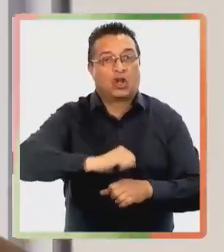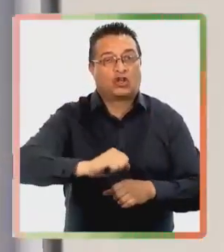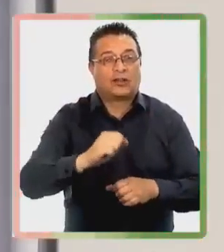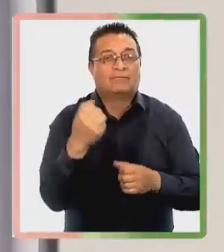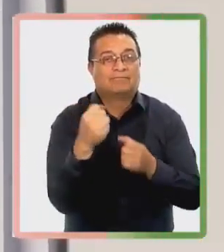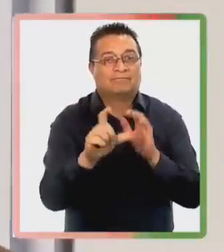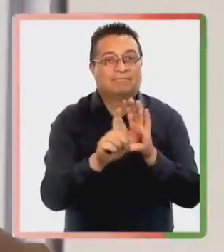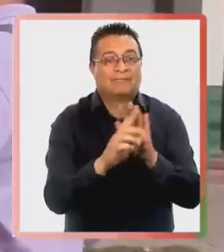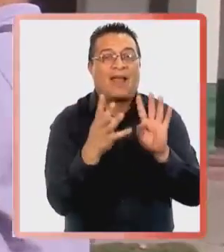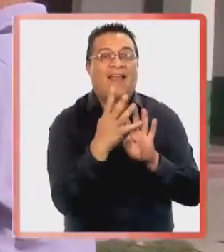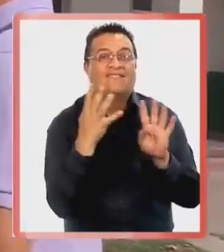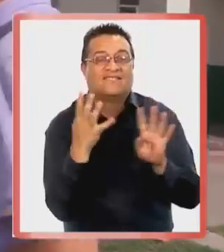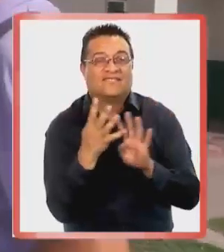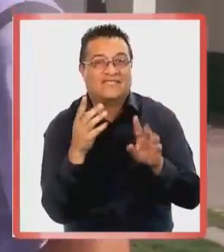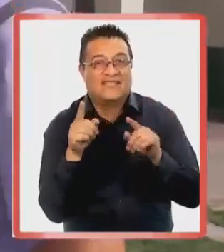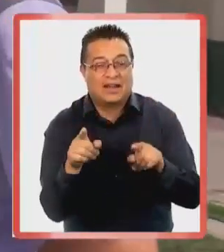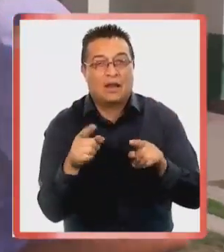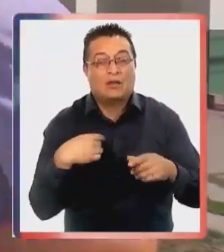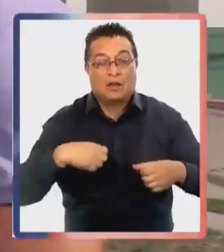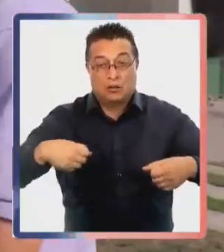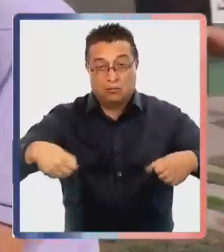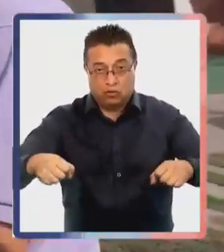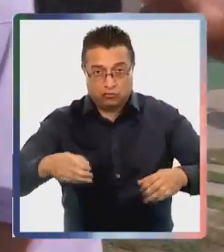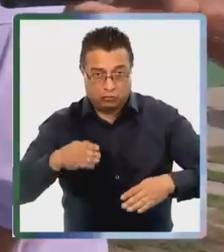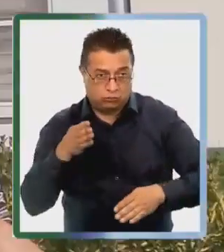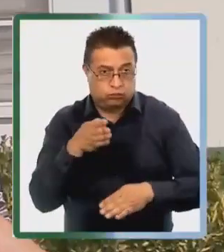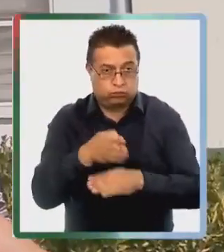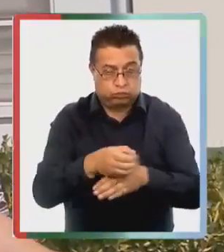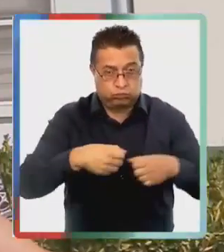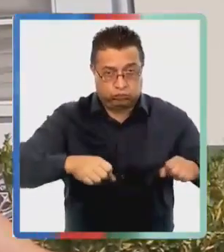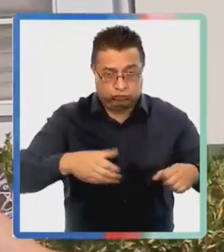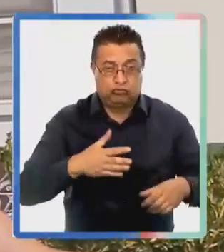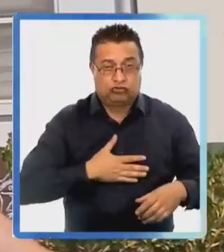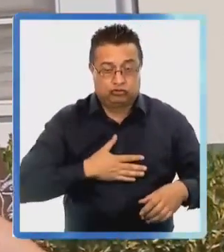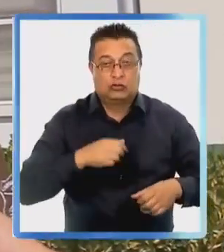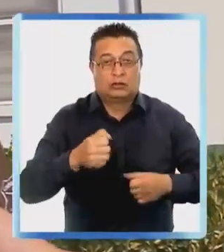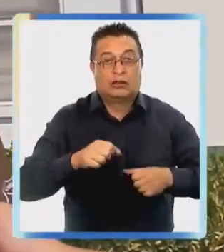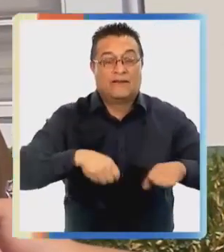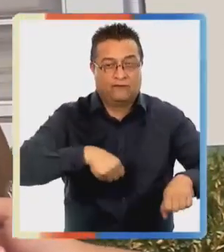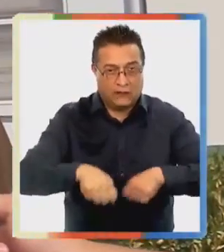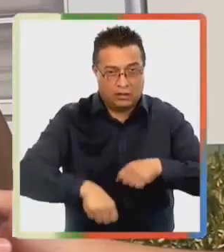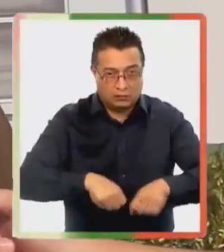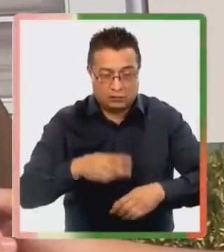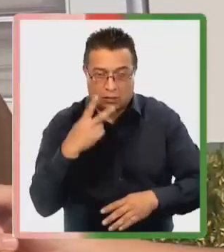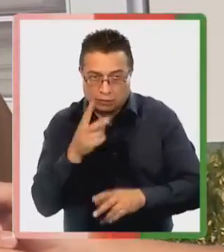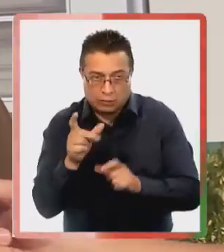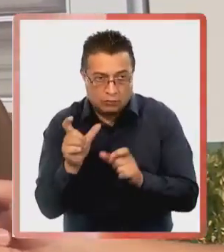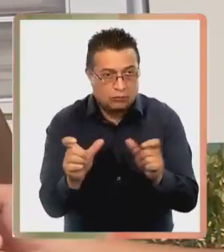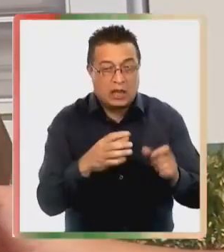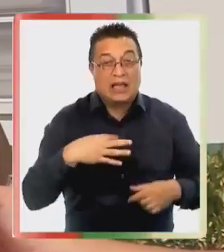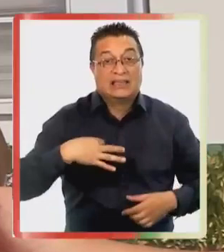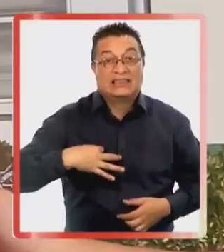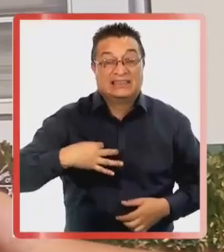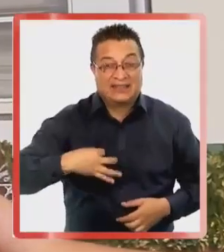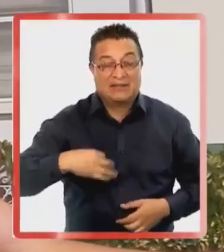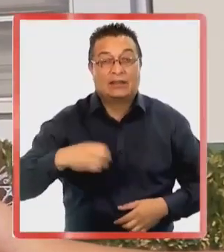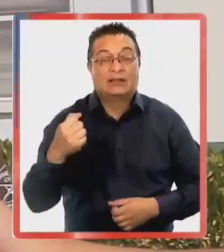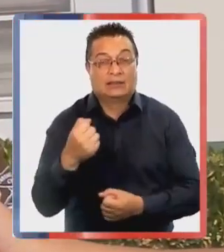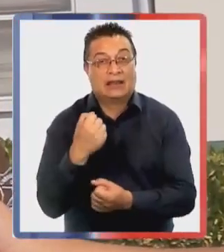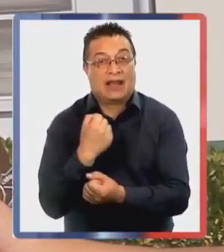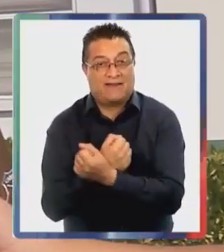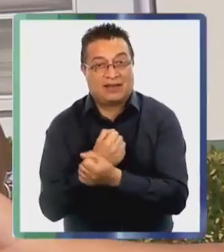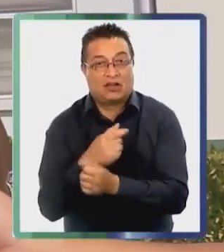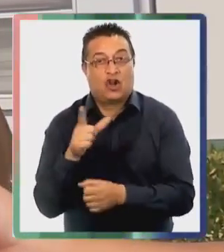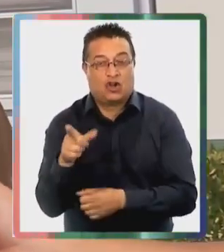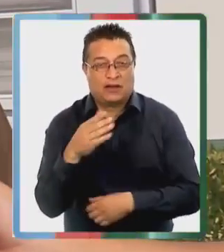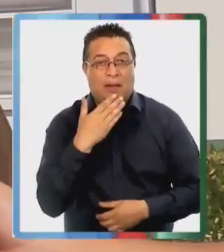delitos que se están generando en las ferias libres, ya sea a través de vehículos motorizados, nuestras motocicletas, servicio de bicicleta, la gente civil de la Tercera Comisaría